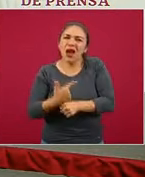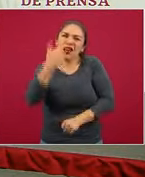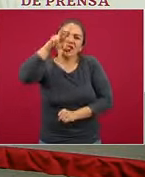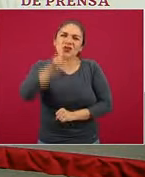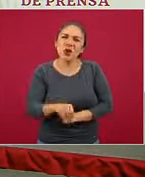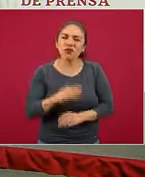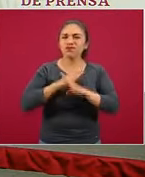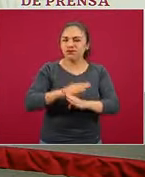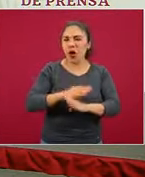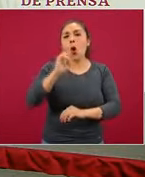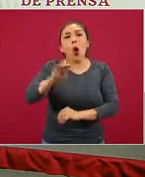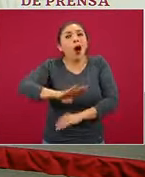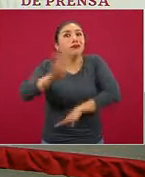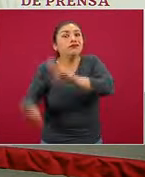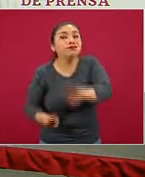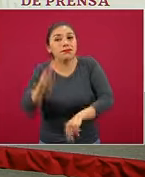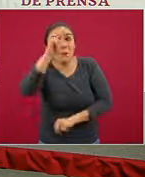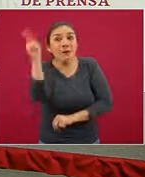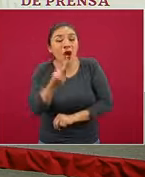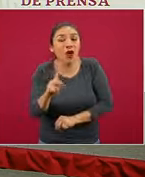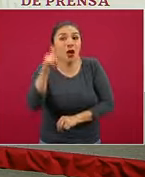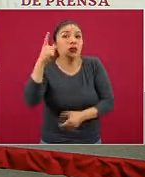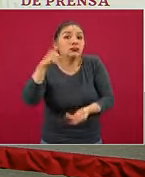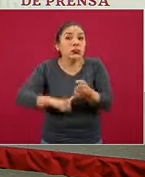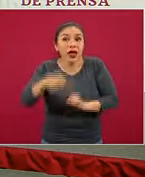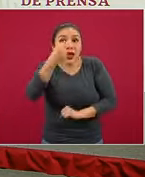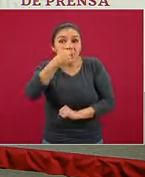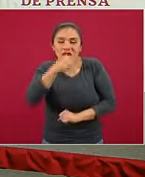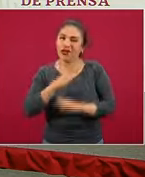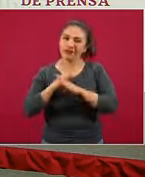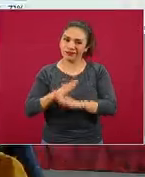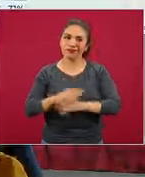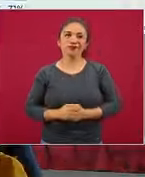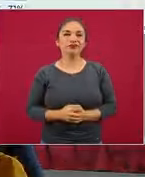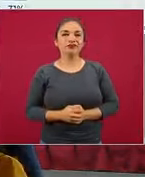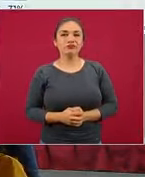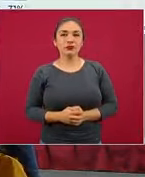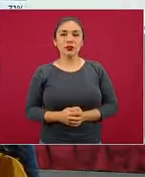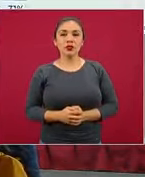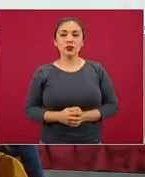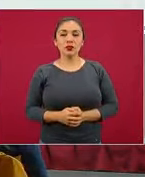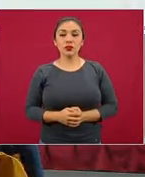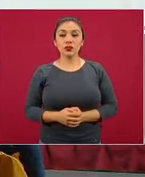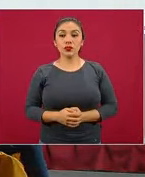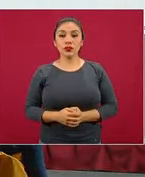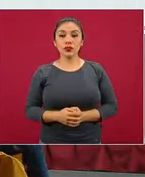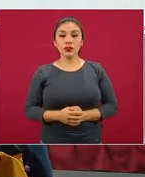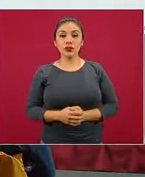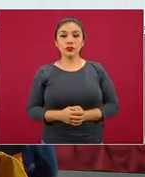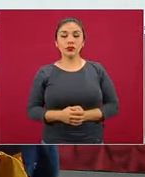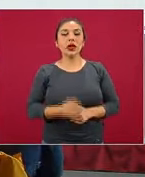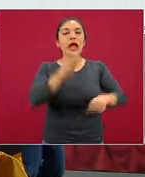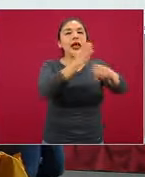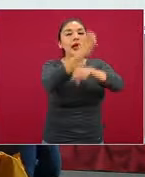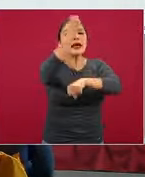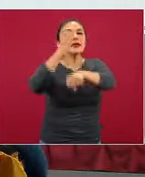y fallecimientos por influenza. Veamos la siguiente diapositiva. Aquí tenemos el avance por